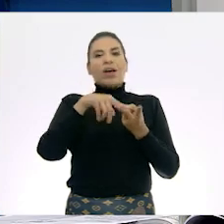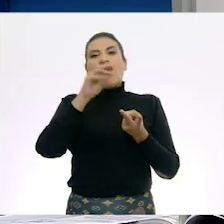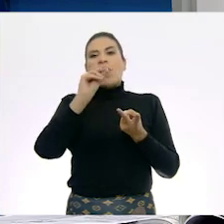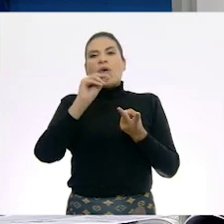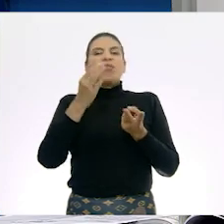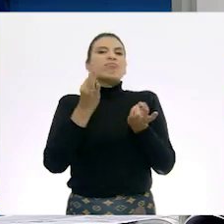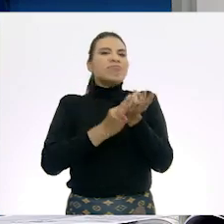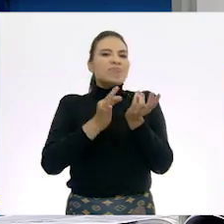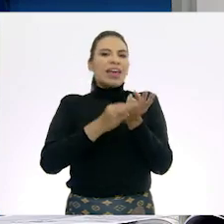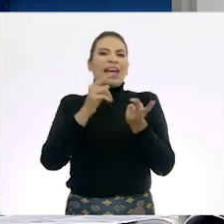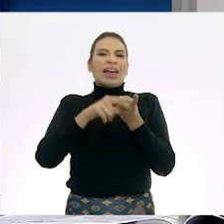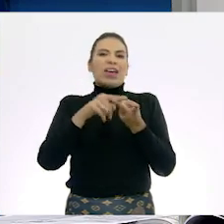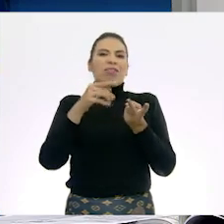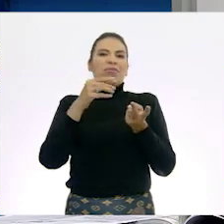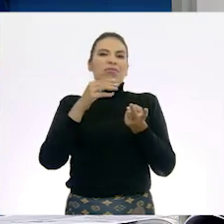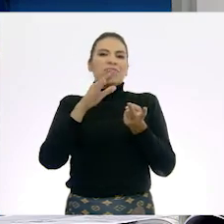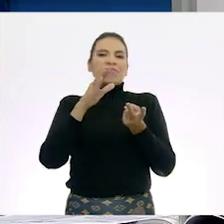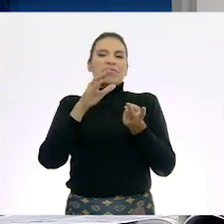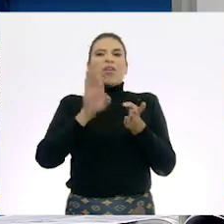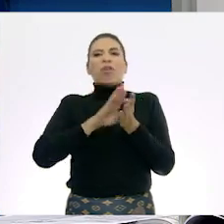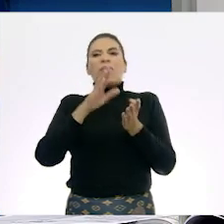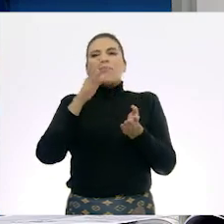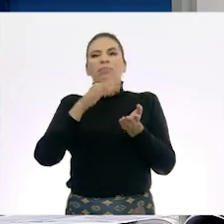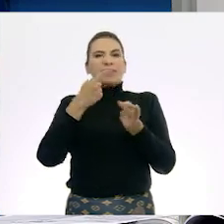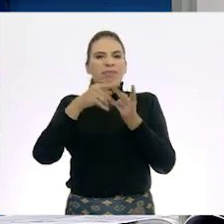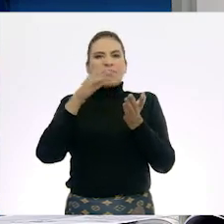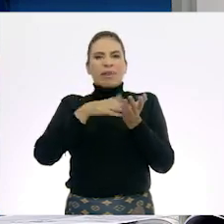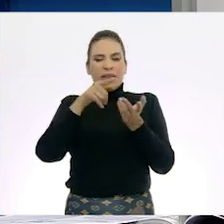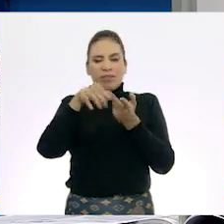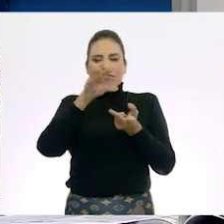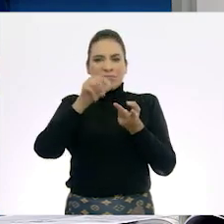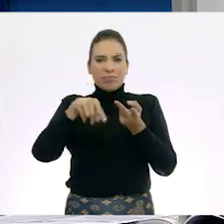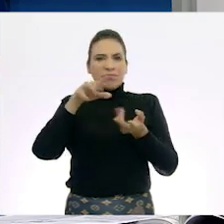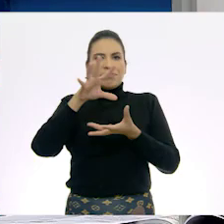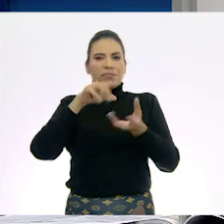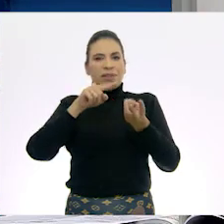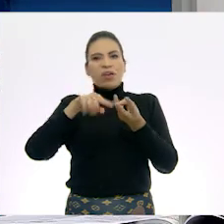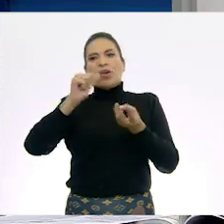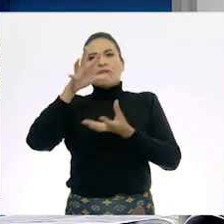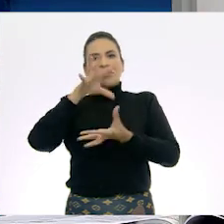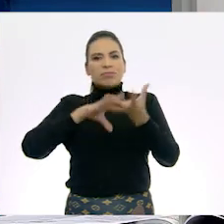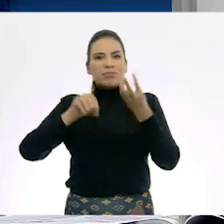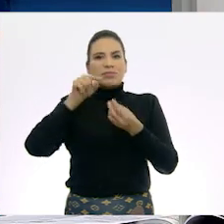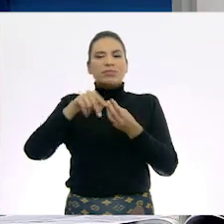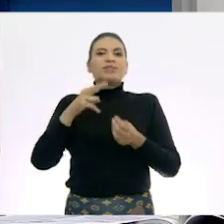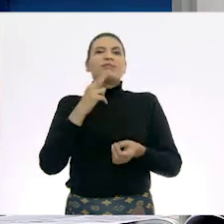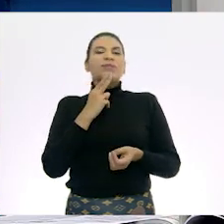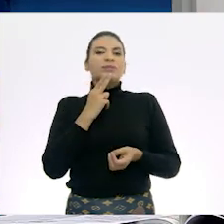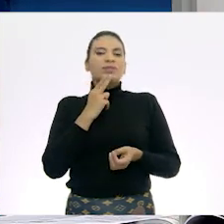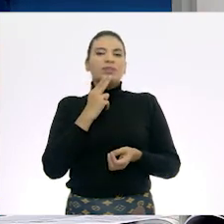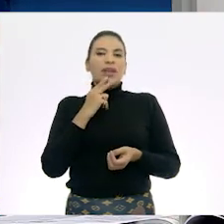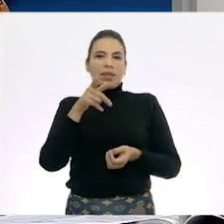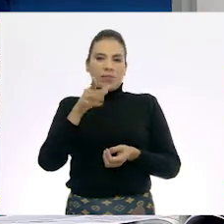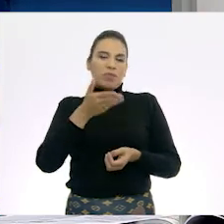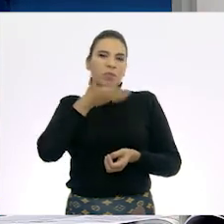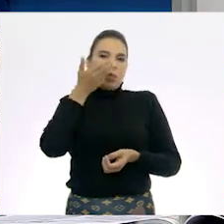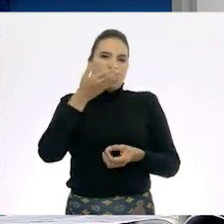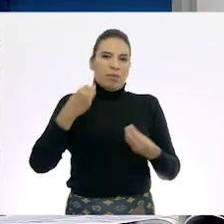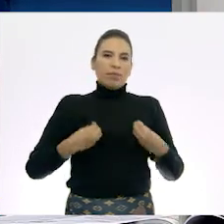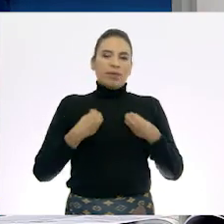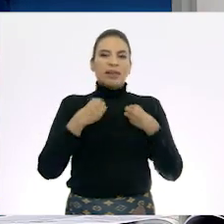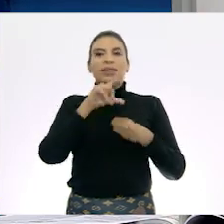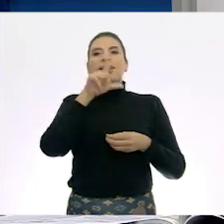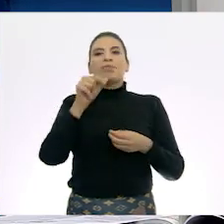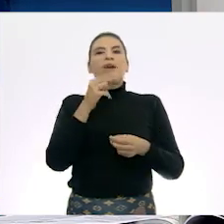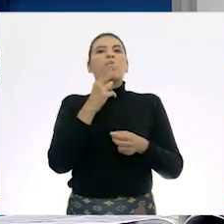reciclar. Uh-huh. Entonces, esto poco a poco vas adquiriéndolo como un hábito. Y también lo que nos planteaste de